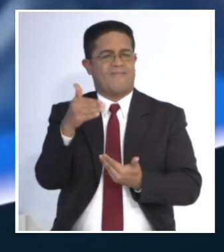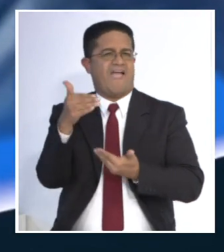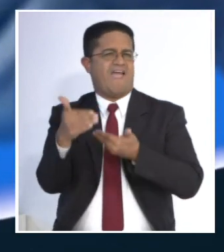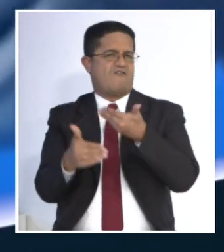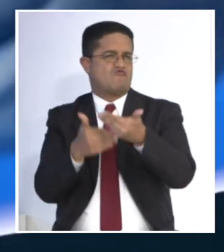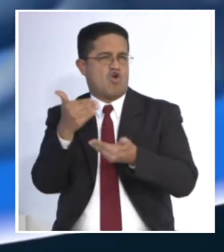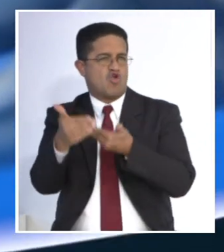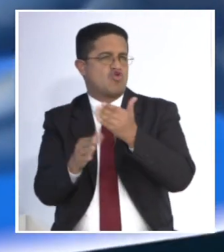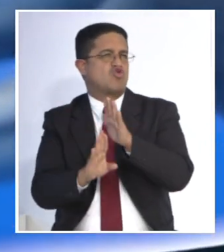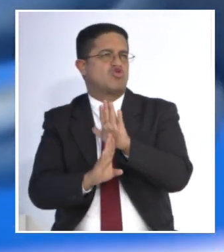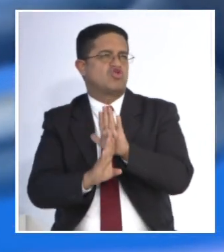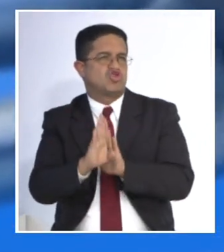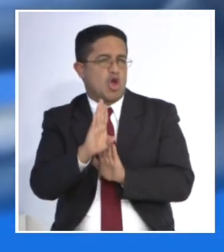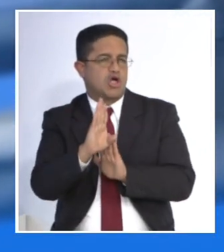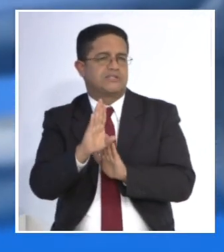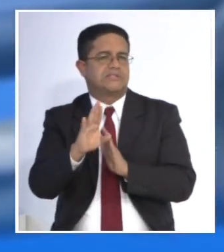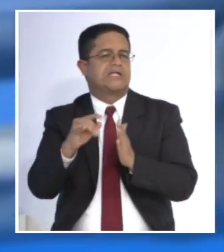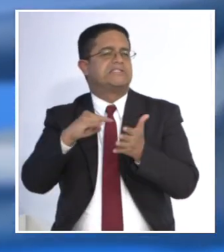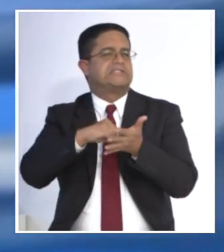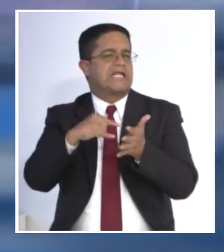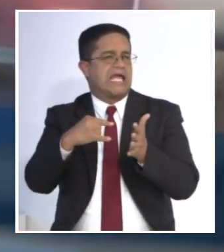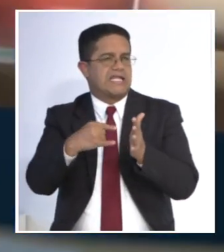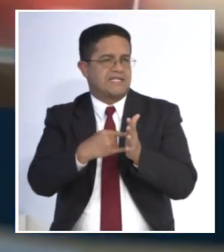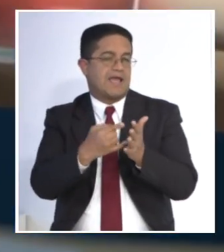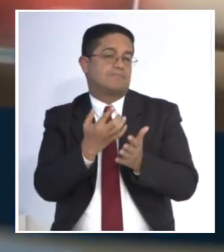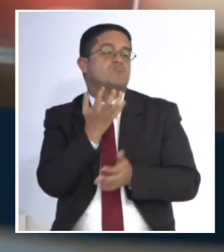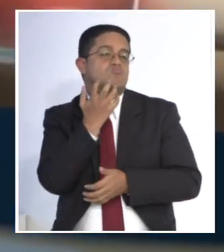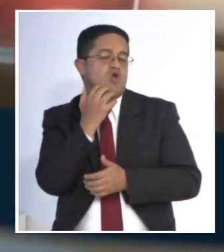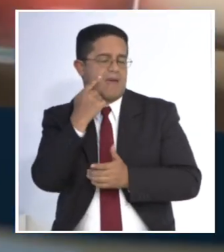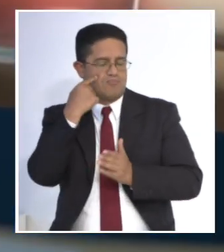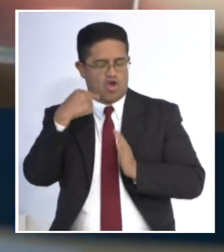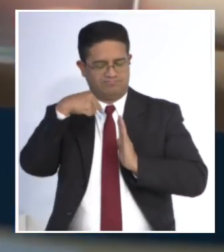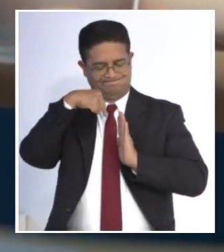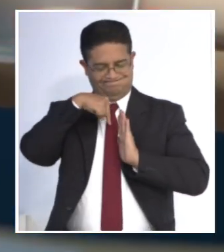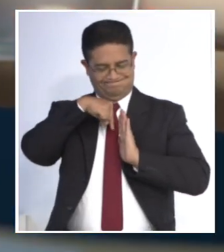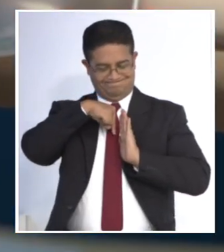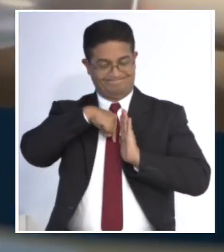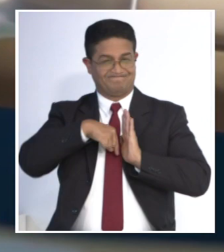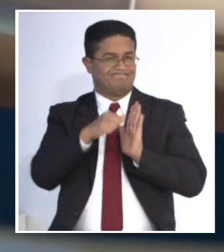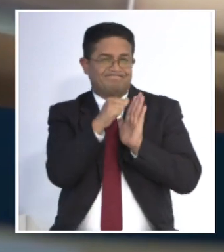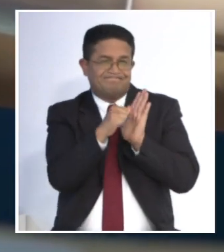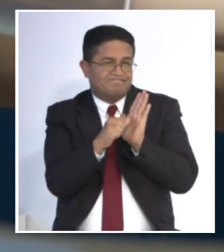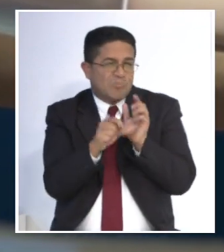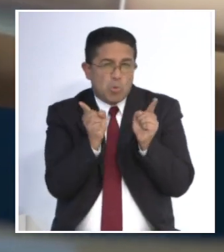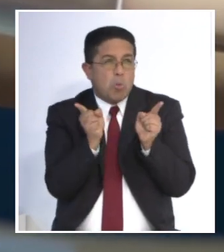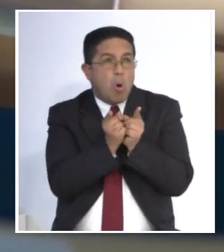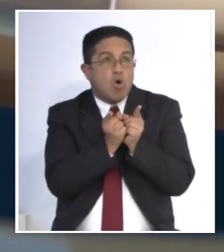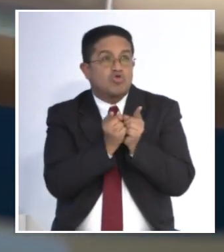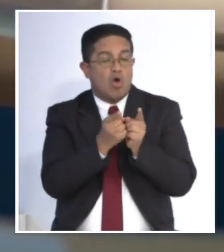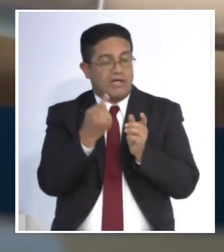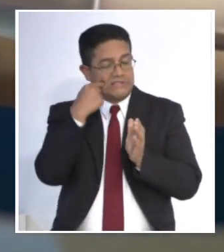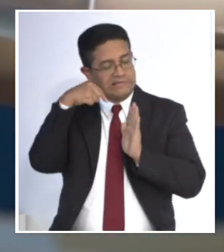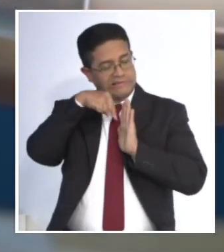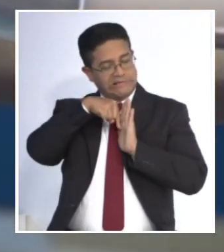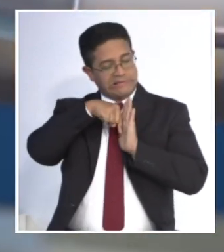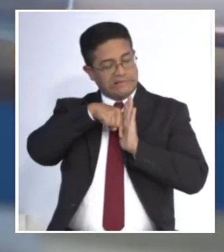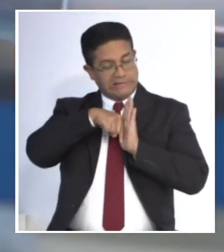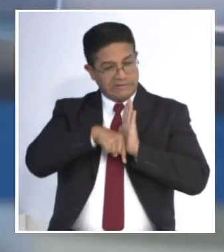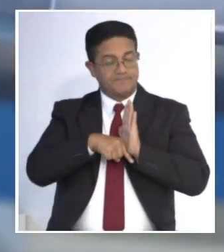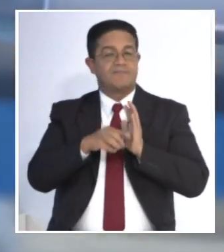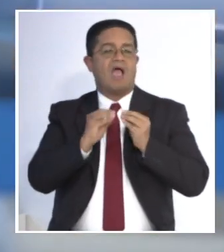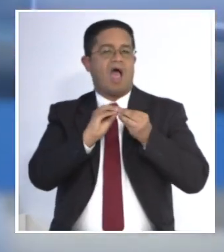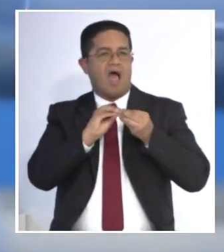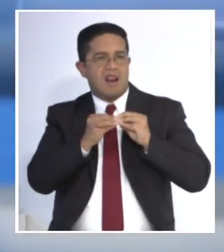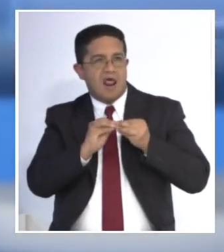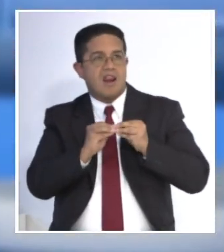el perfeccionamiento de técnicas como la artroscopia permite a través de incisiones pequeñas reparar los ligamentos,